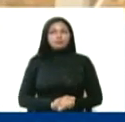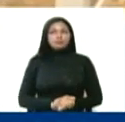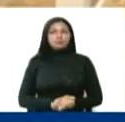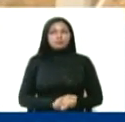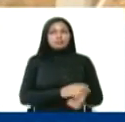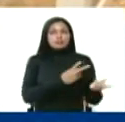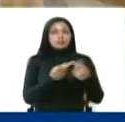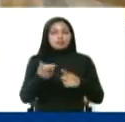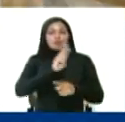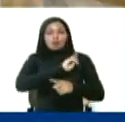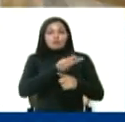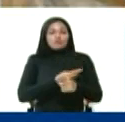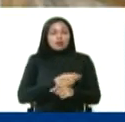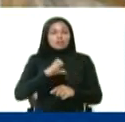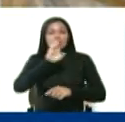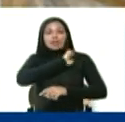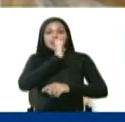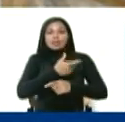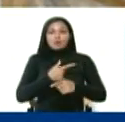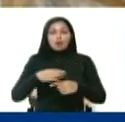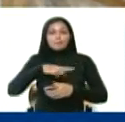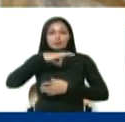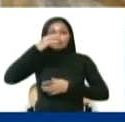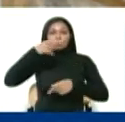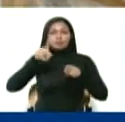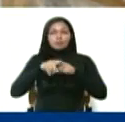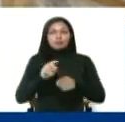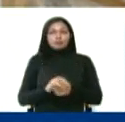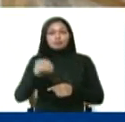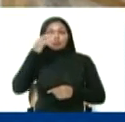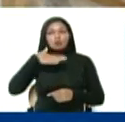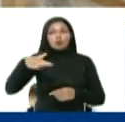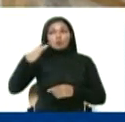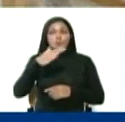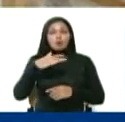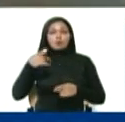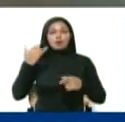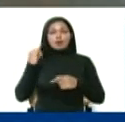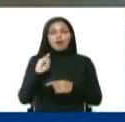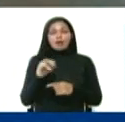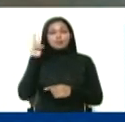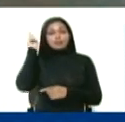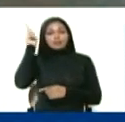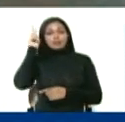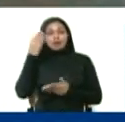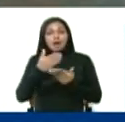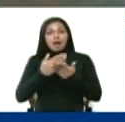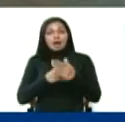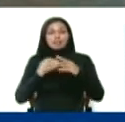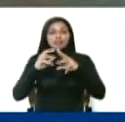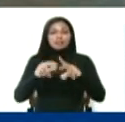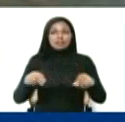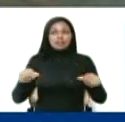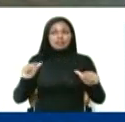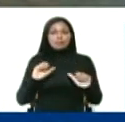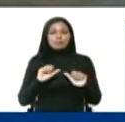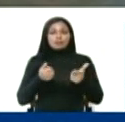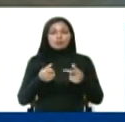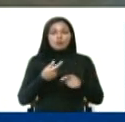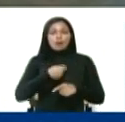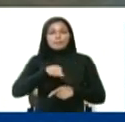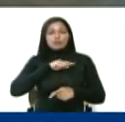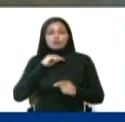Recibiendo la fuerza, la energía espiritual de los pueblos ancestrales. Antes que esta tierra llegaran